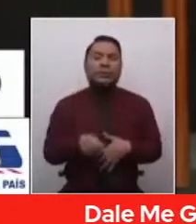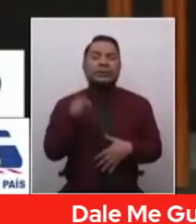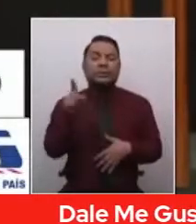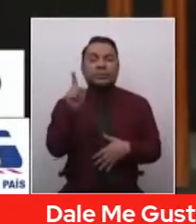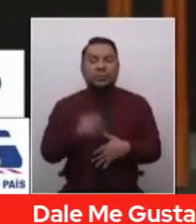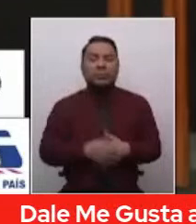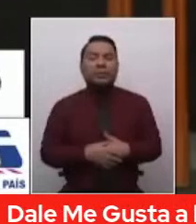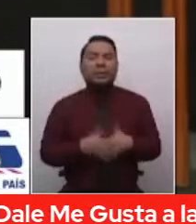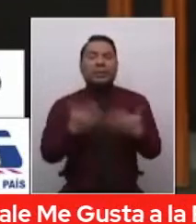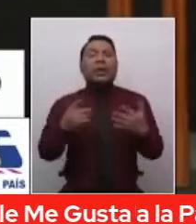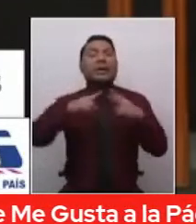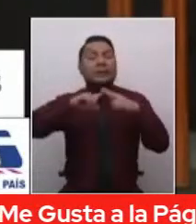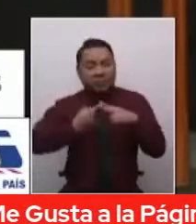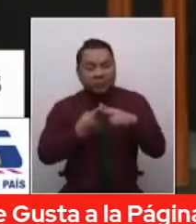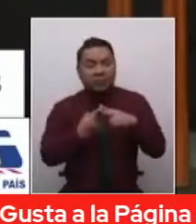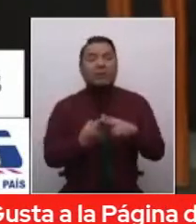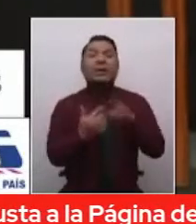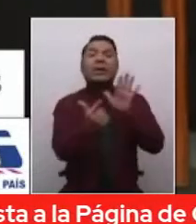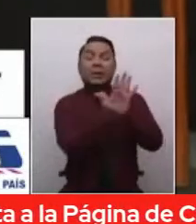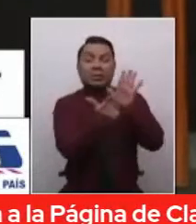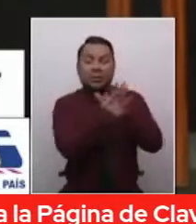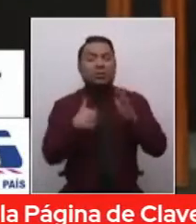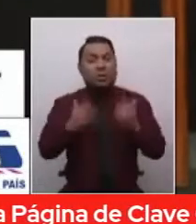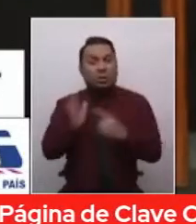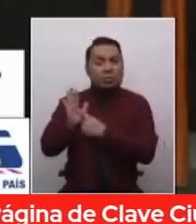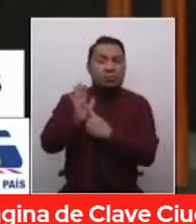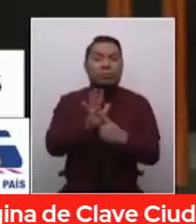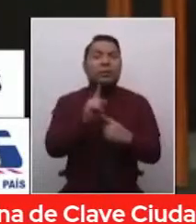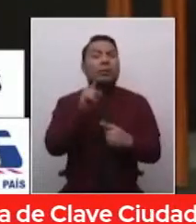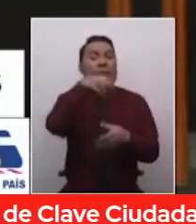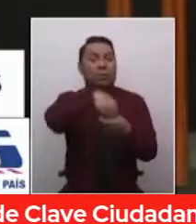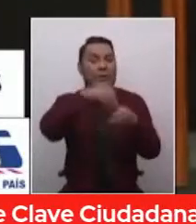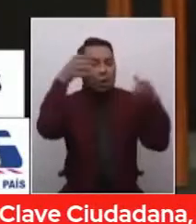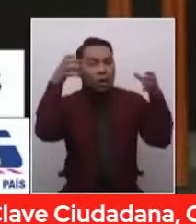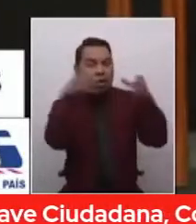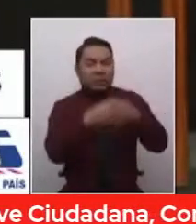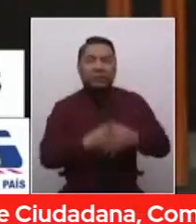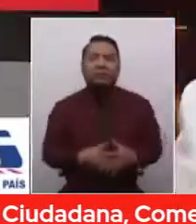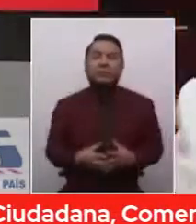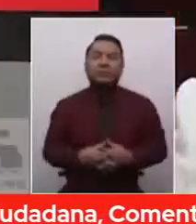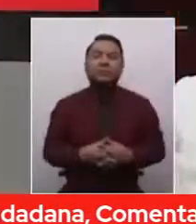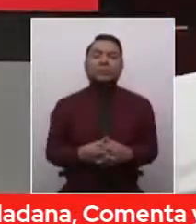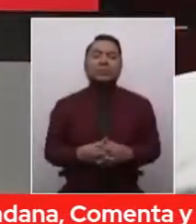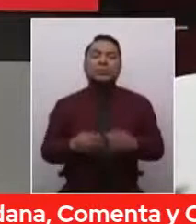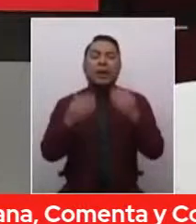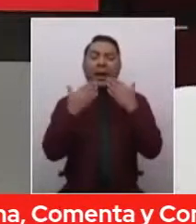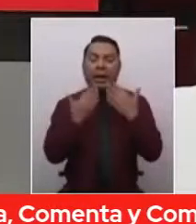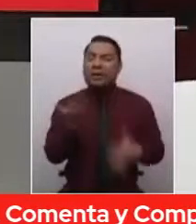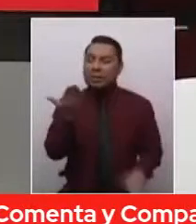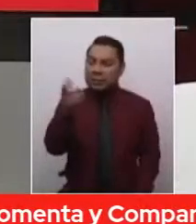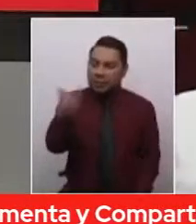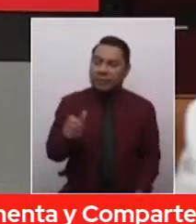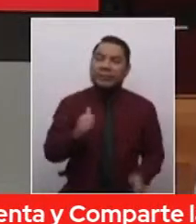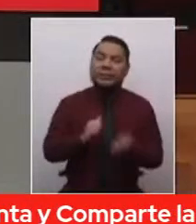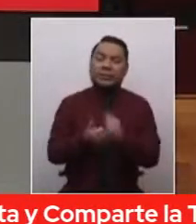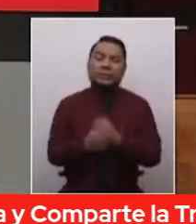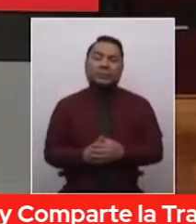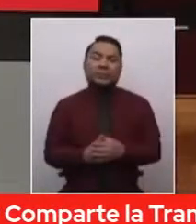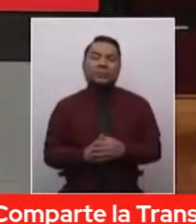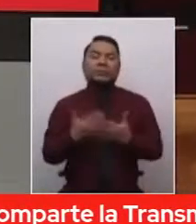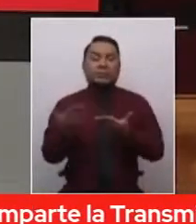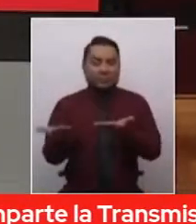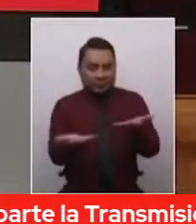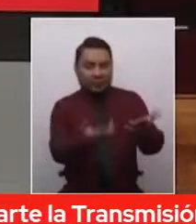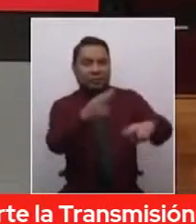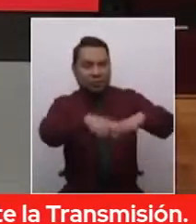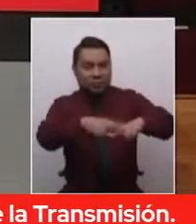una iniciativa legislativa que vamos a presentar a la mesa del Congreso. Muchas gracias, candidata Soto. Le invitamos a